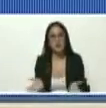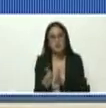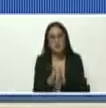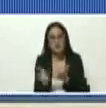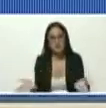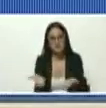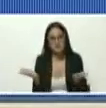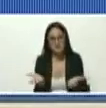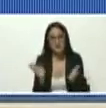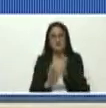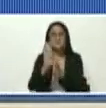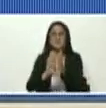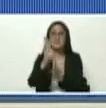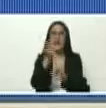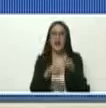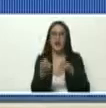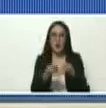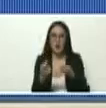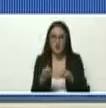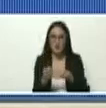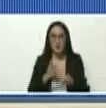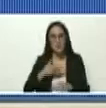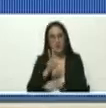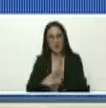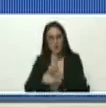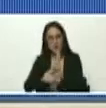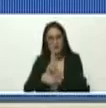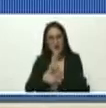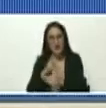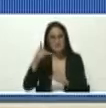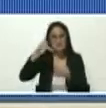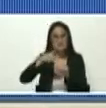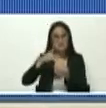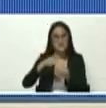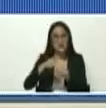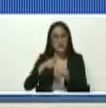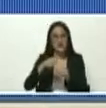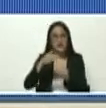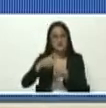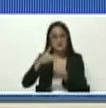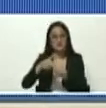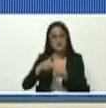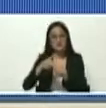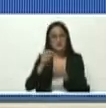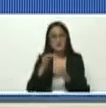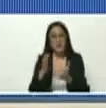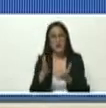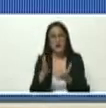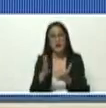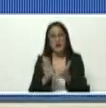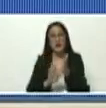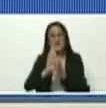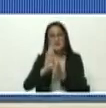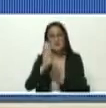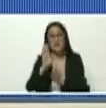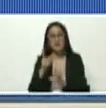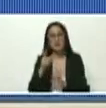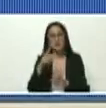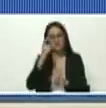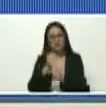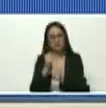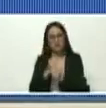el crecimiento económico, se pueda utilizar como un combustible para el crecimiento y para descarbonizar el petróleo y sus